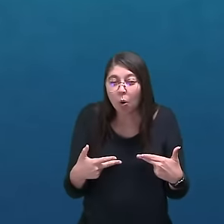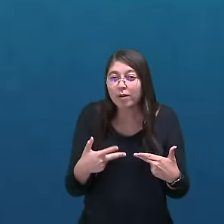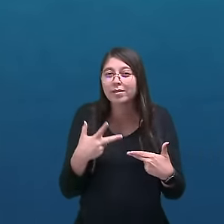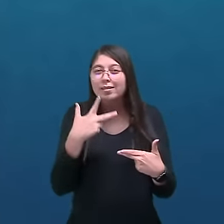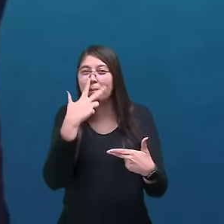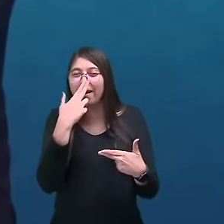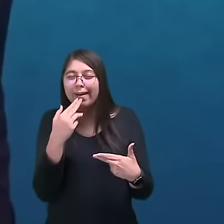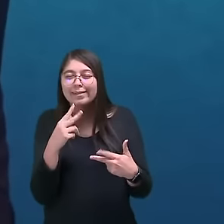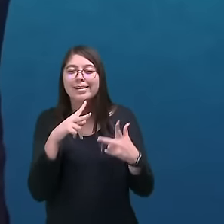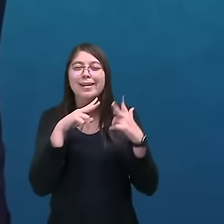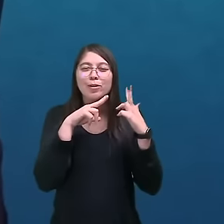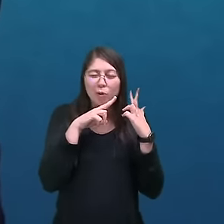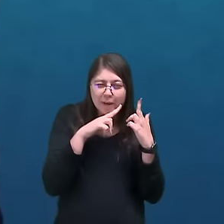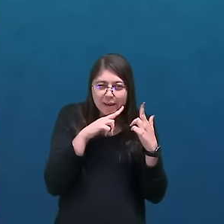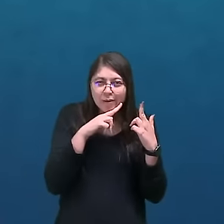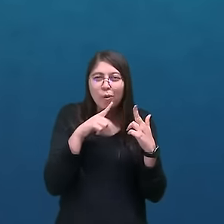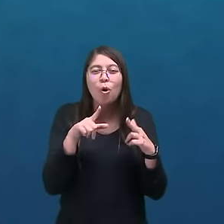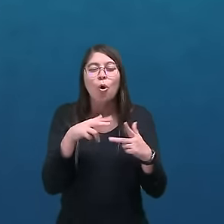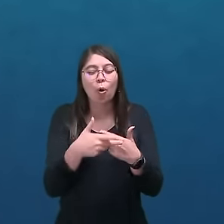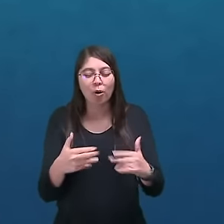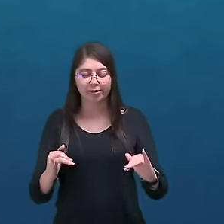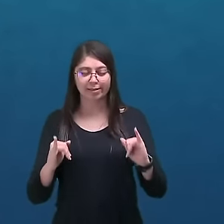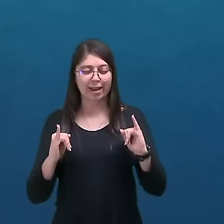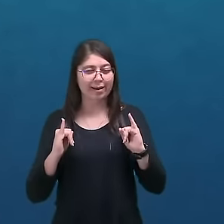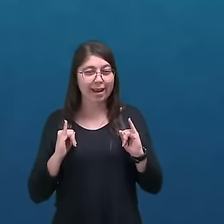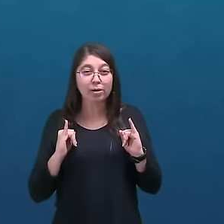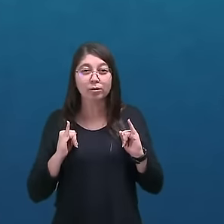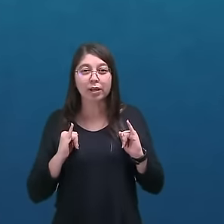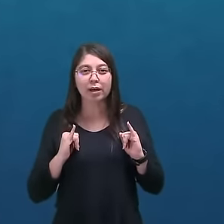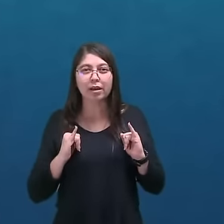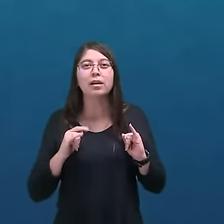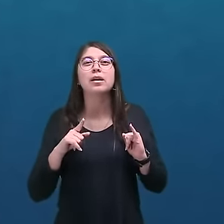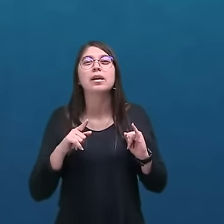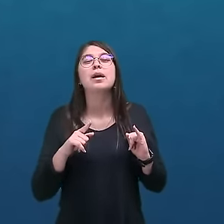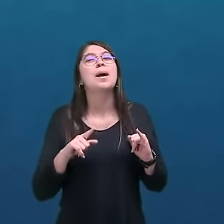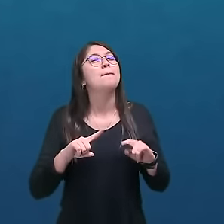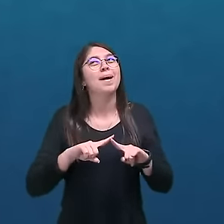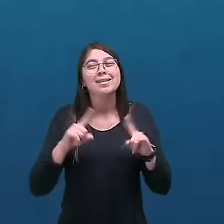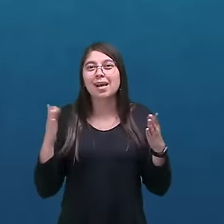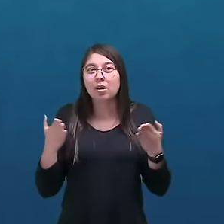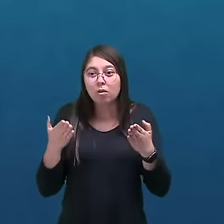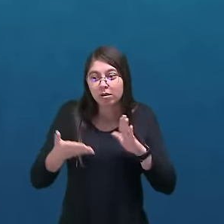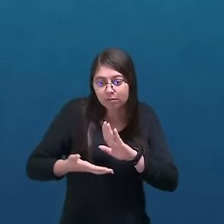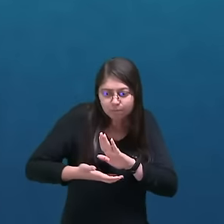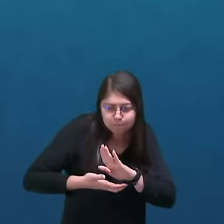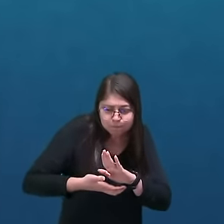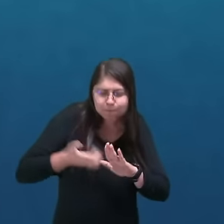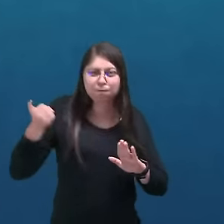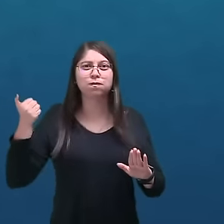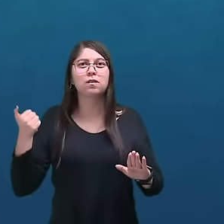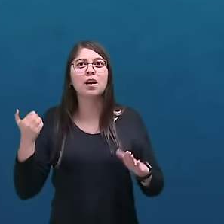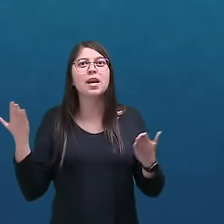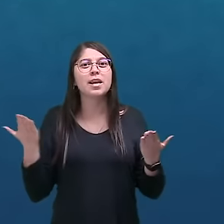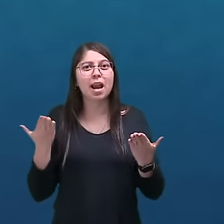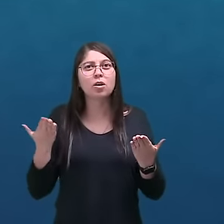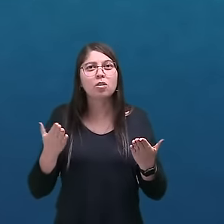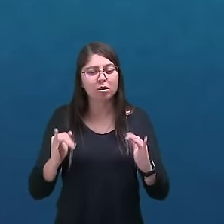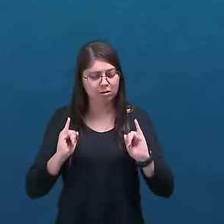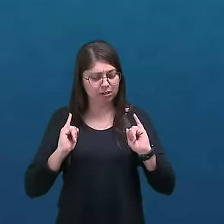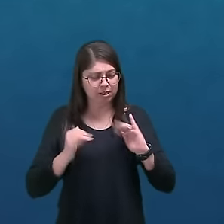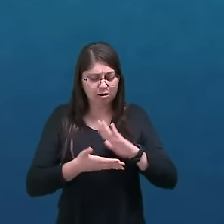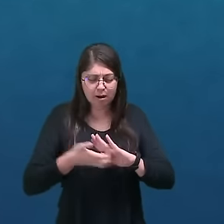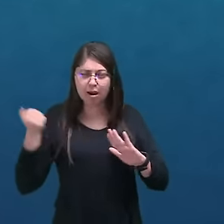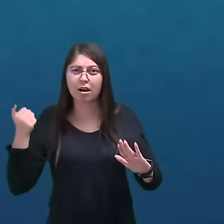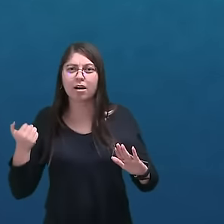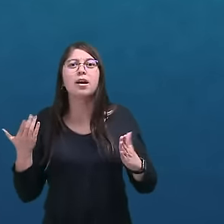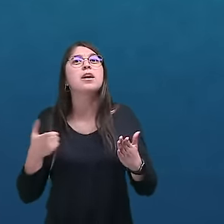lo que está adormeciendo tu prosperidad, Dios gira, Dios arranca. Entonces, por favor, pega la mano de alguien y grita: